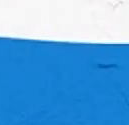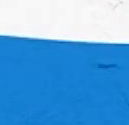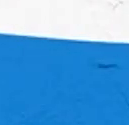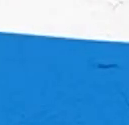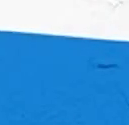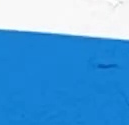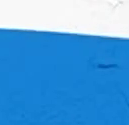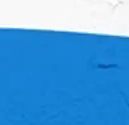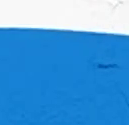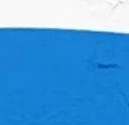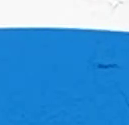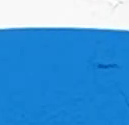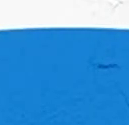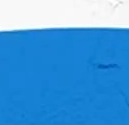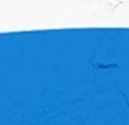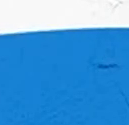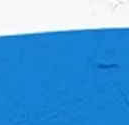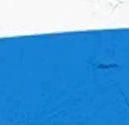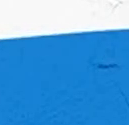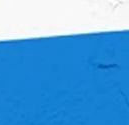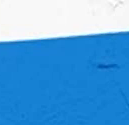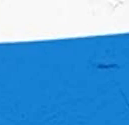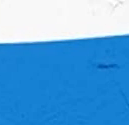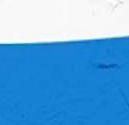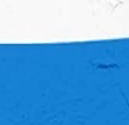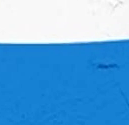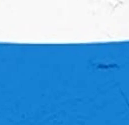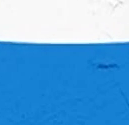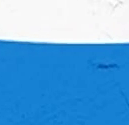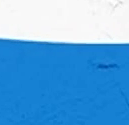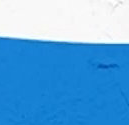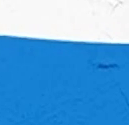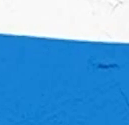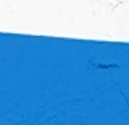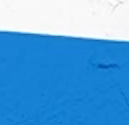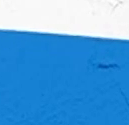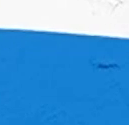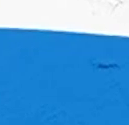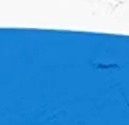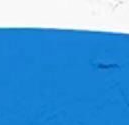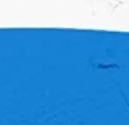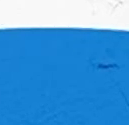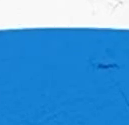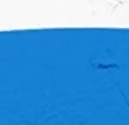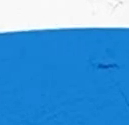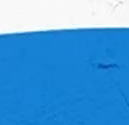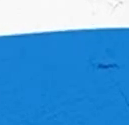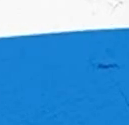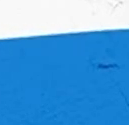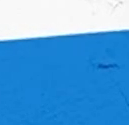Juega creyendo que será posible. Esto fue el sorteo Loto.